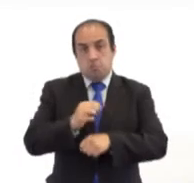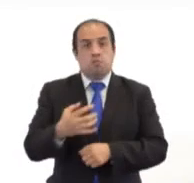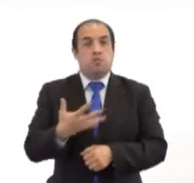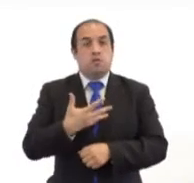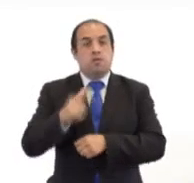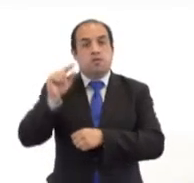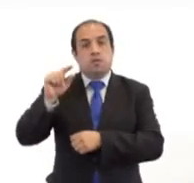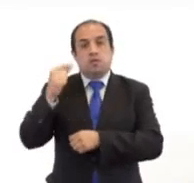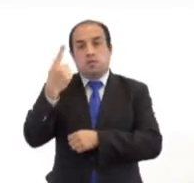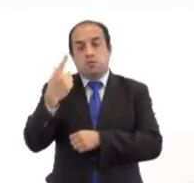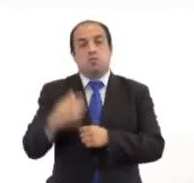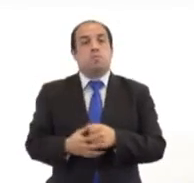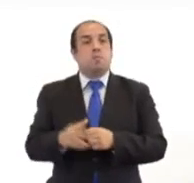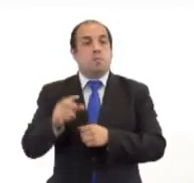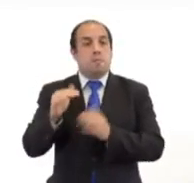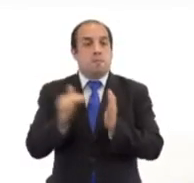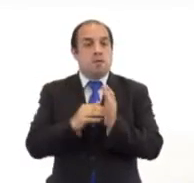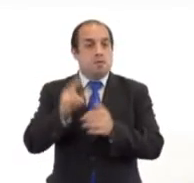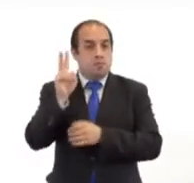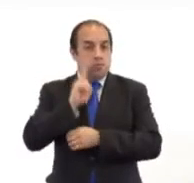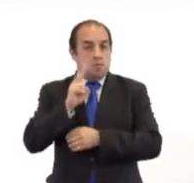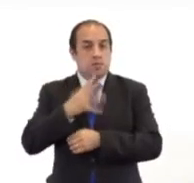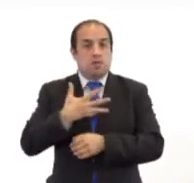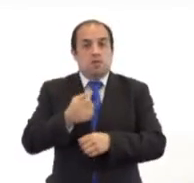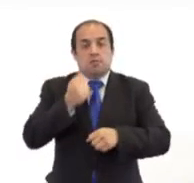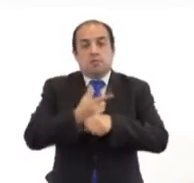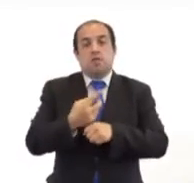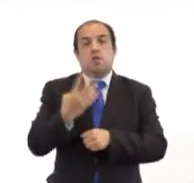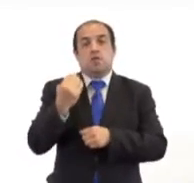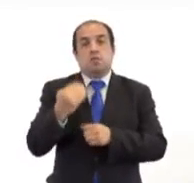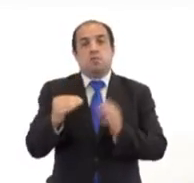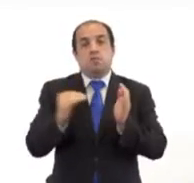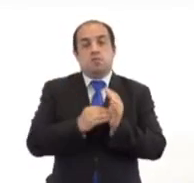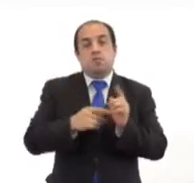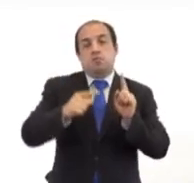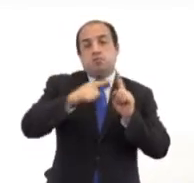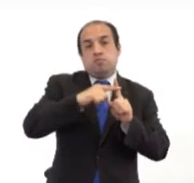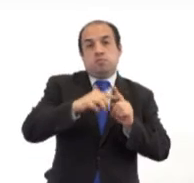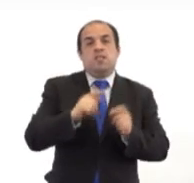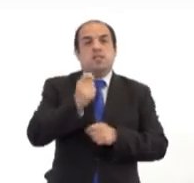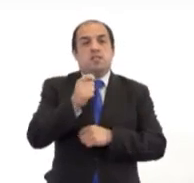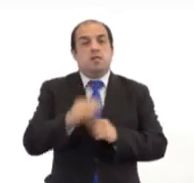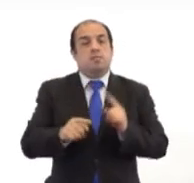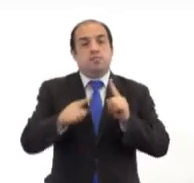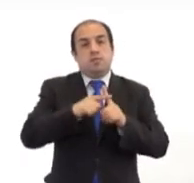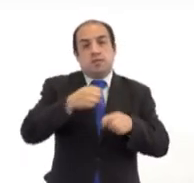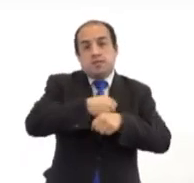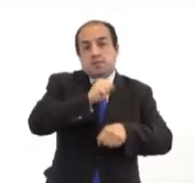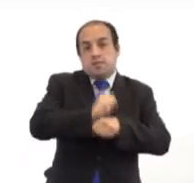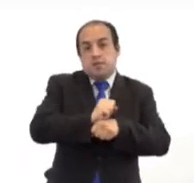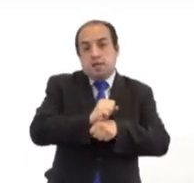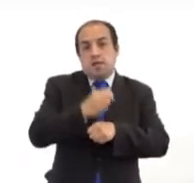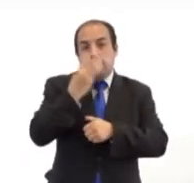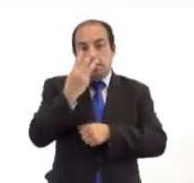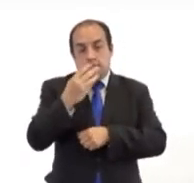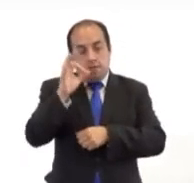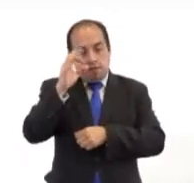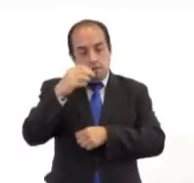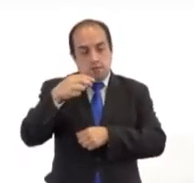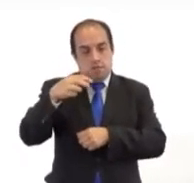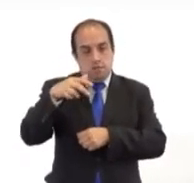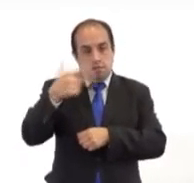71,000 pruebas, de las cuales identificamos 9,328 positivos, que nos refiere a una positividad semanal de